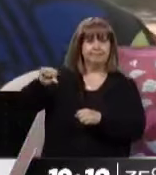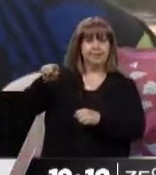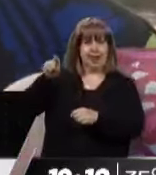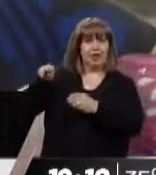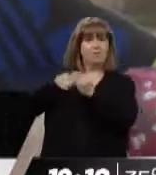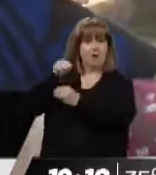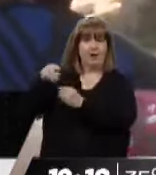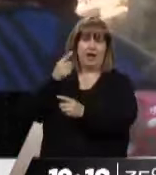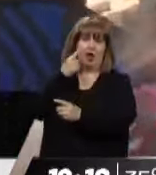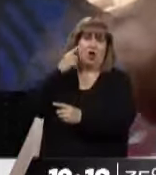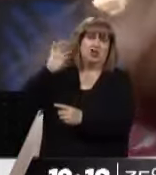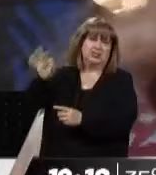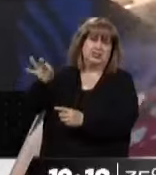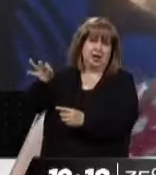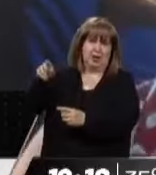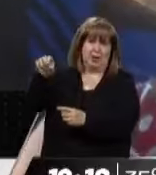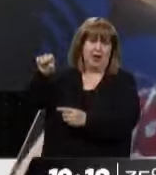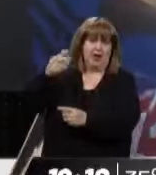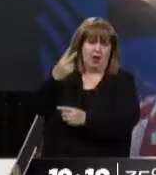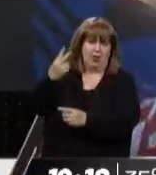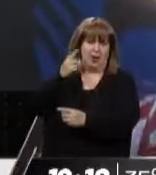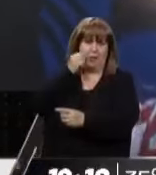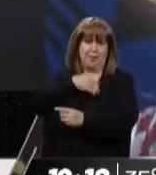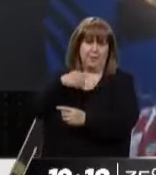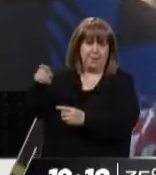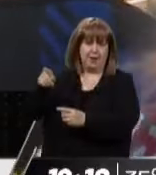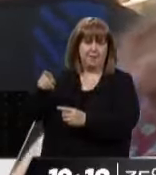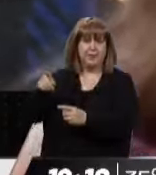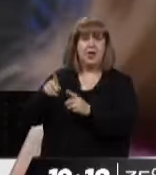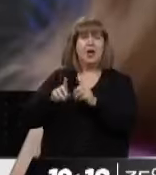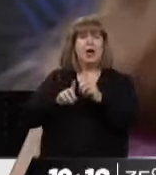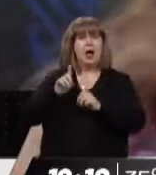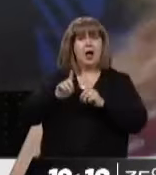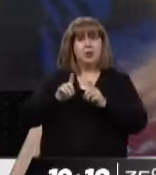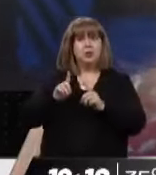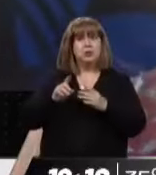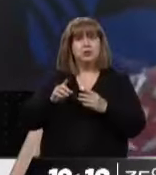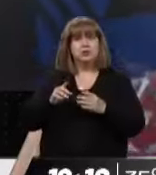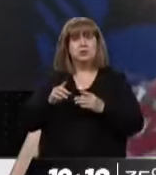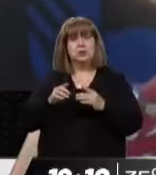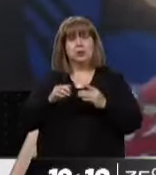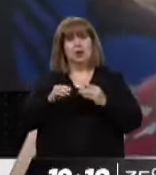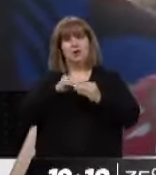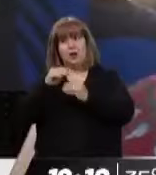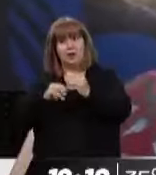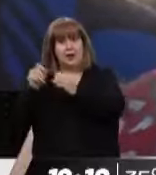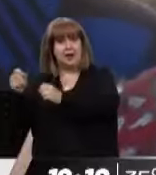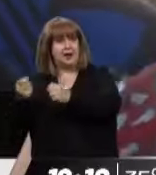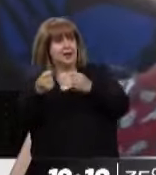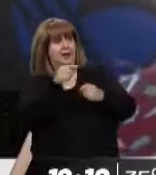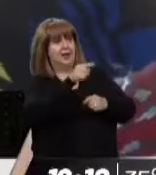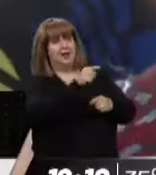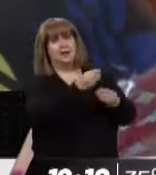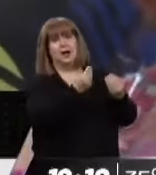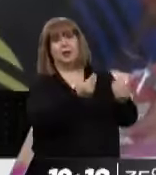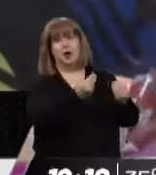familiares. Entonces, han habido familiares que lo han apoyado a mi sobrino, porque sabían lo que eran